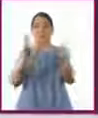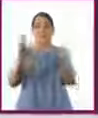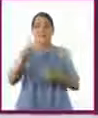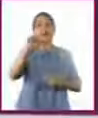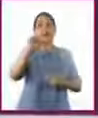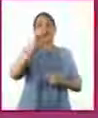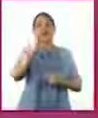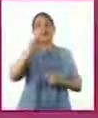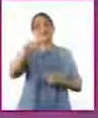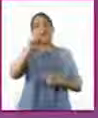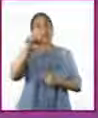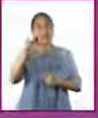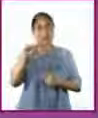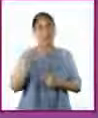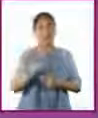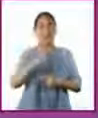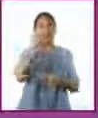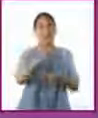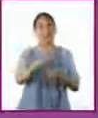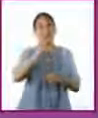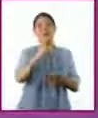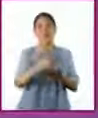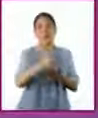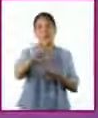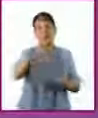de México.